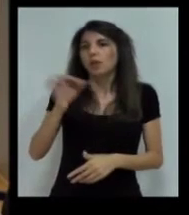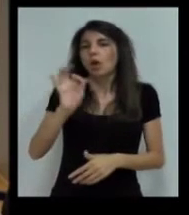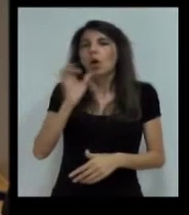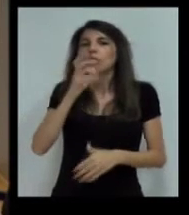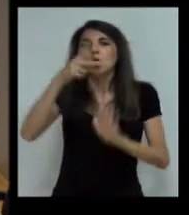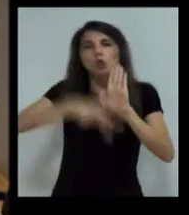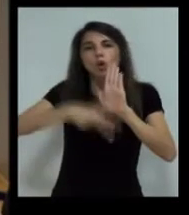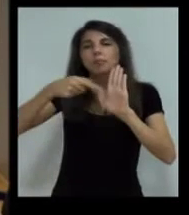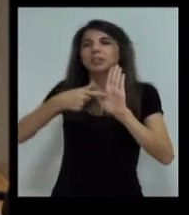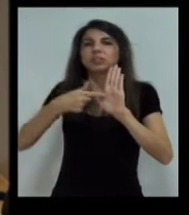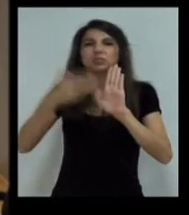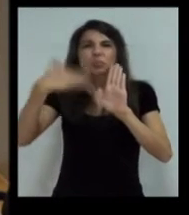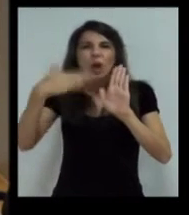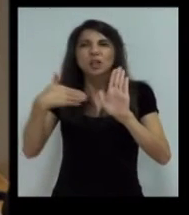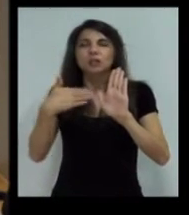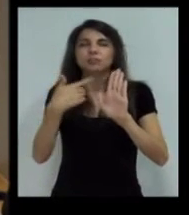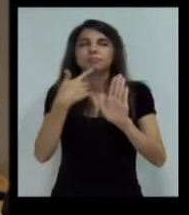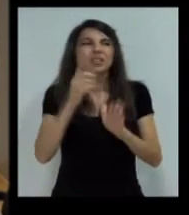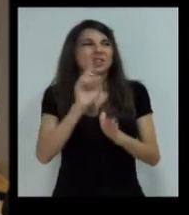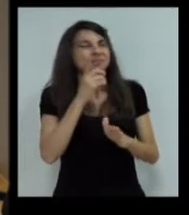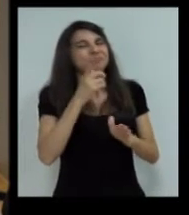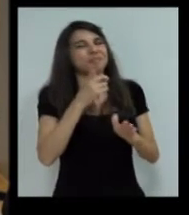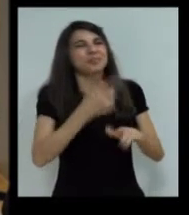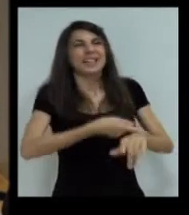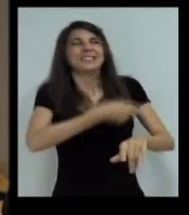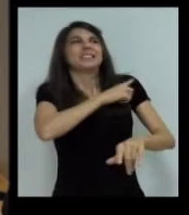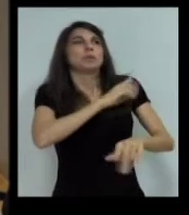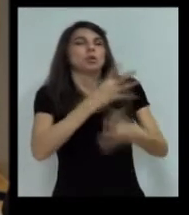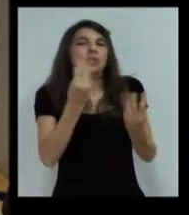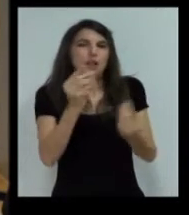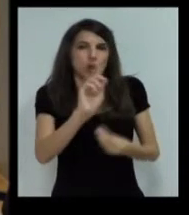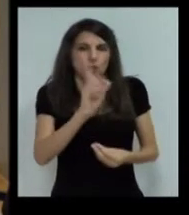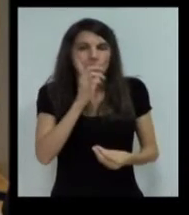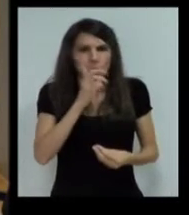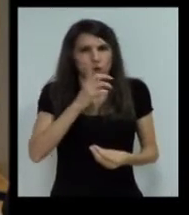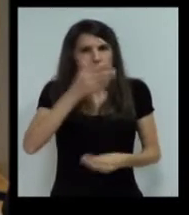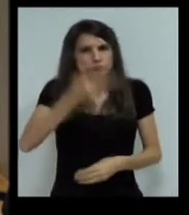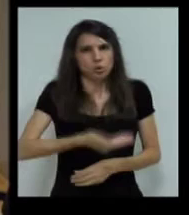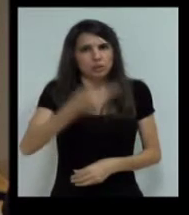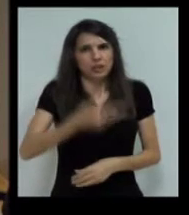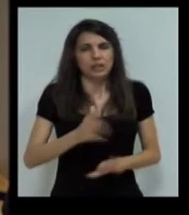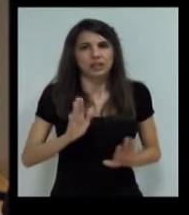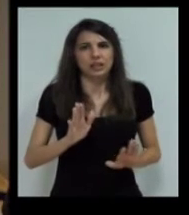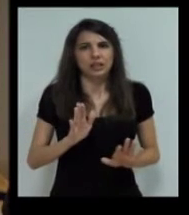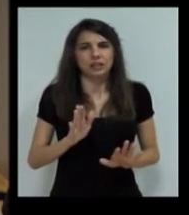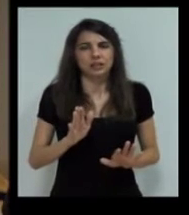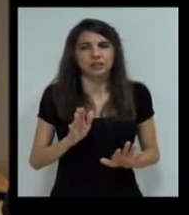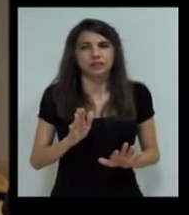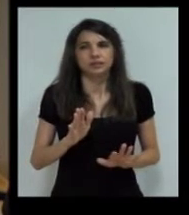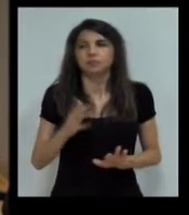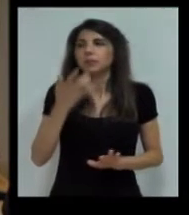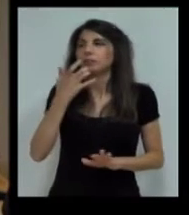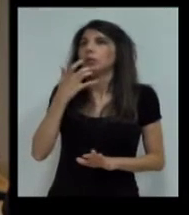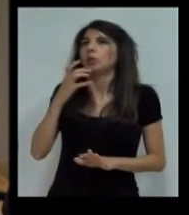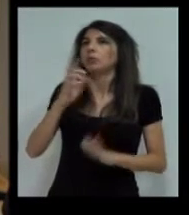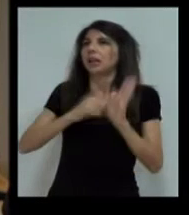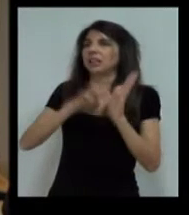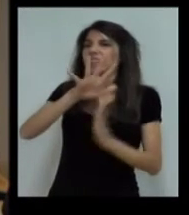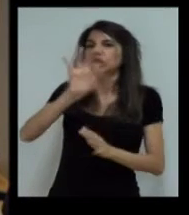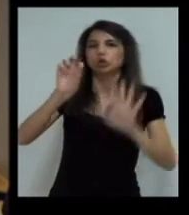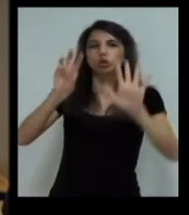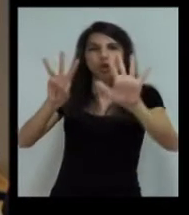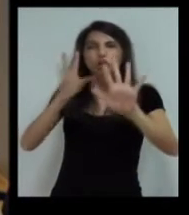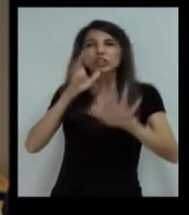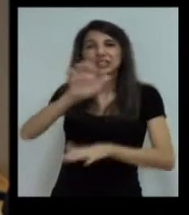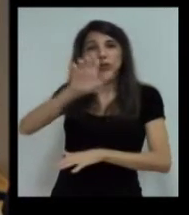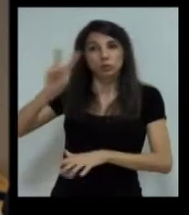mejor tienes ganas de no llega hasta ese extremo, cumplirlas. no llega hasta ese extremo, pero pesa por encima. Es decir, es un perfume. Digo que la Es un 508 en Estados Unidos ayudó